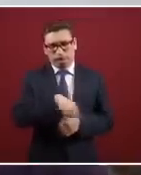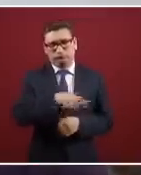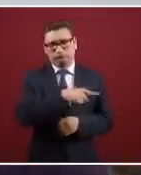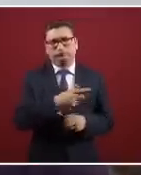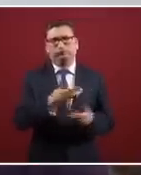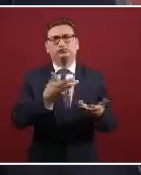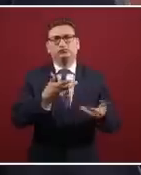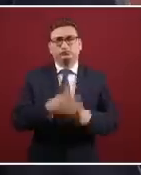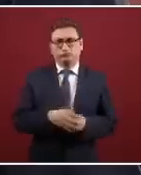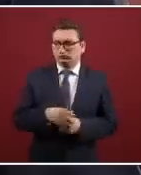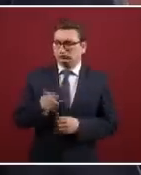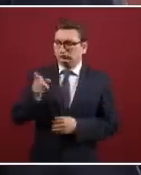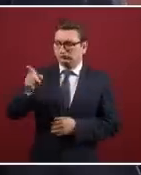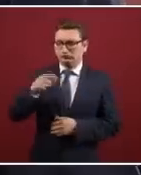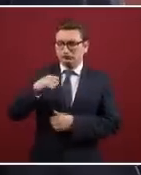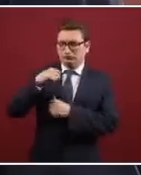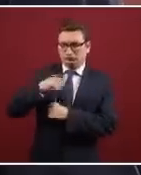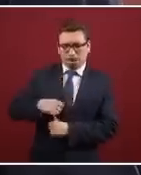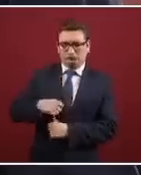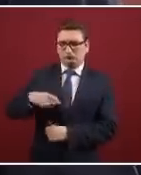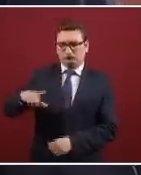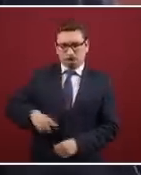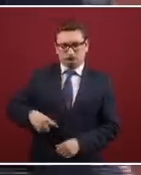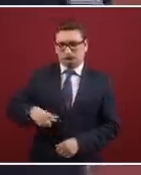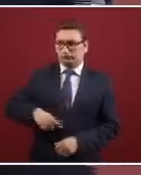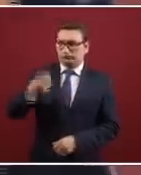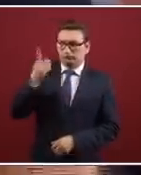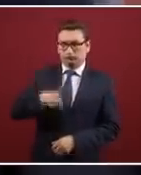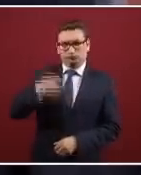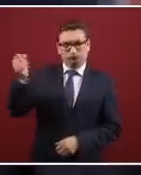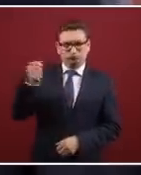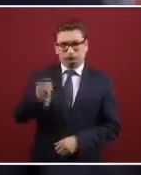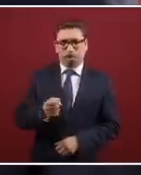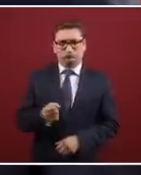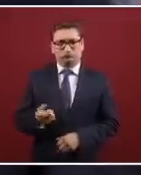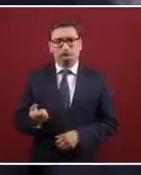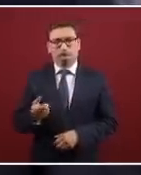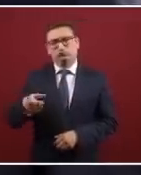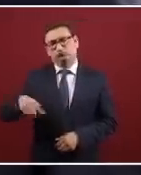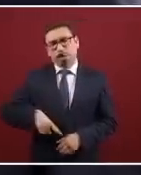a los funcionarios y entonces el funcionario